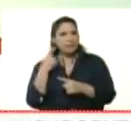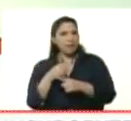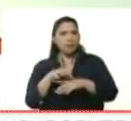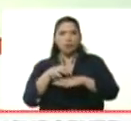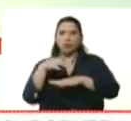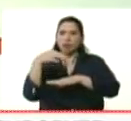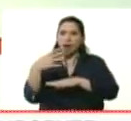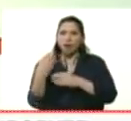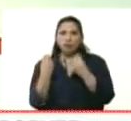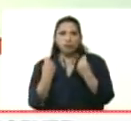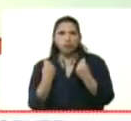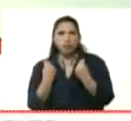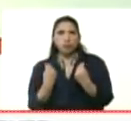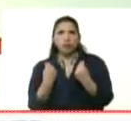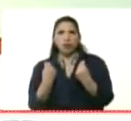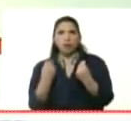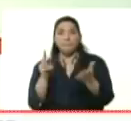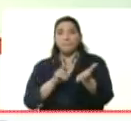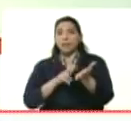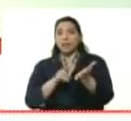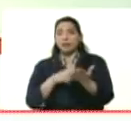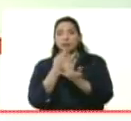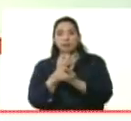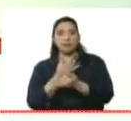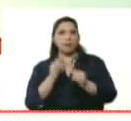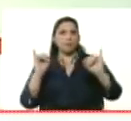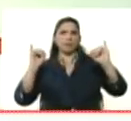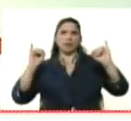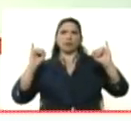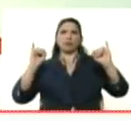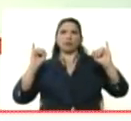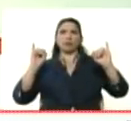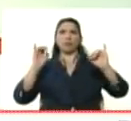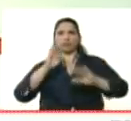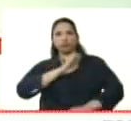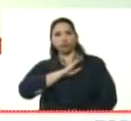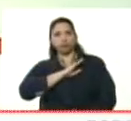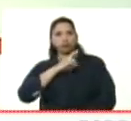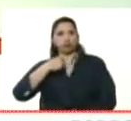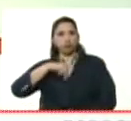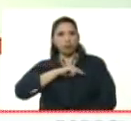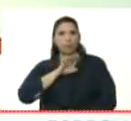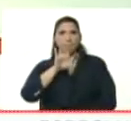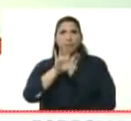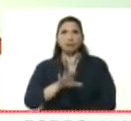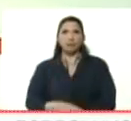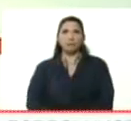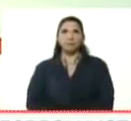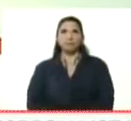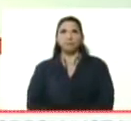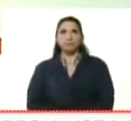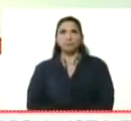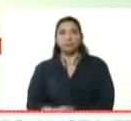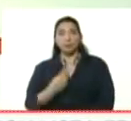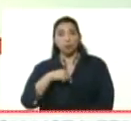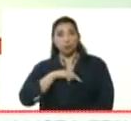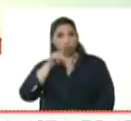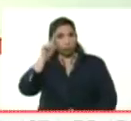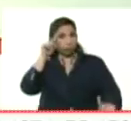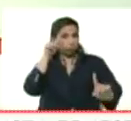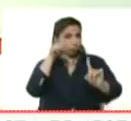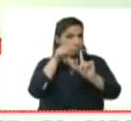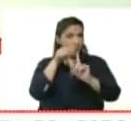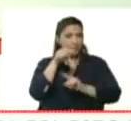está, es la verdadera independencia, la independencia definitiva de nuestra patria. Vamos rumbo a eso.